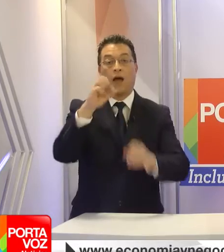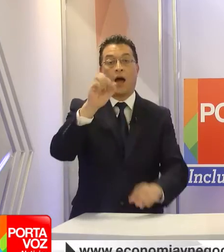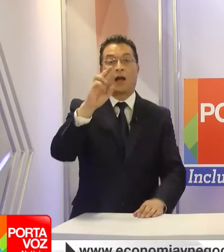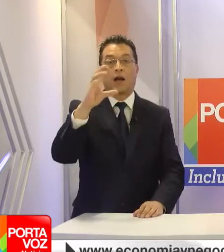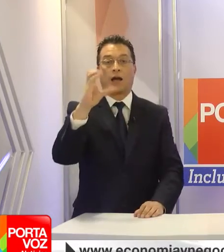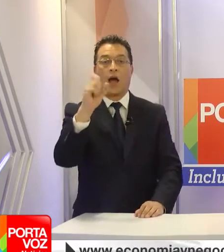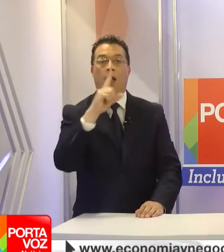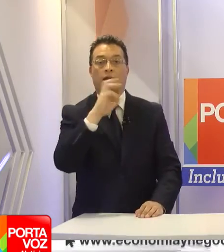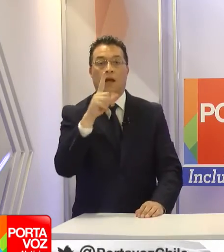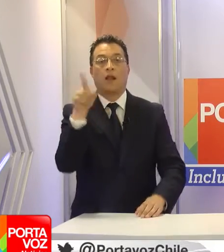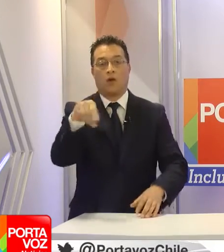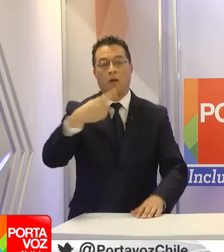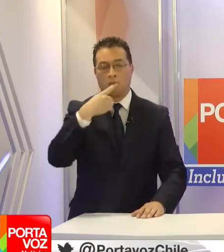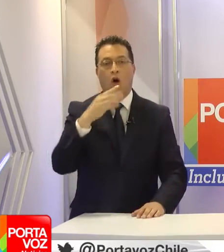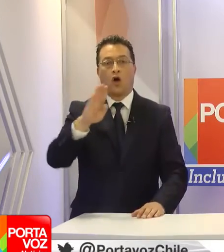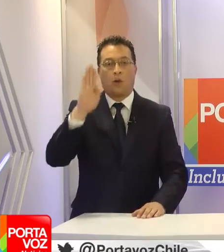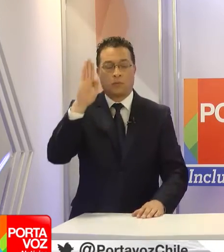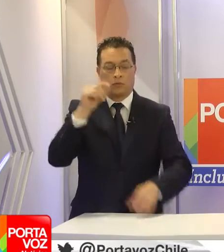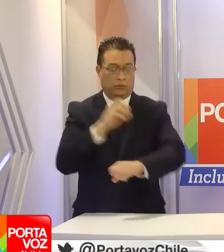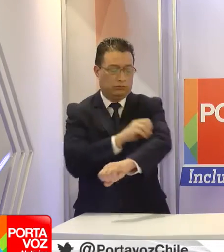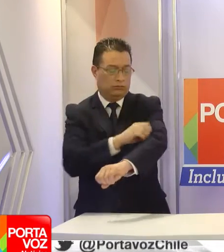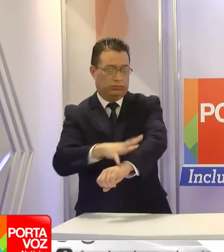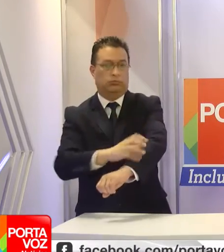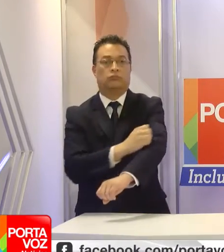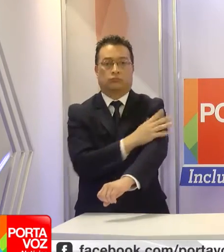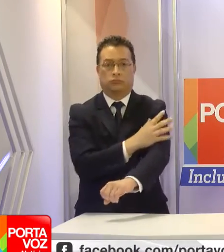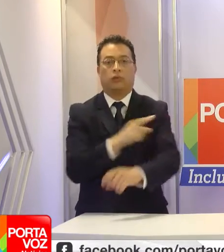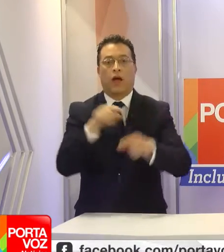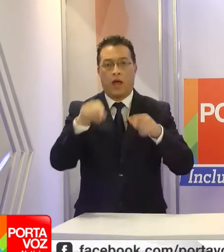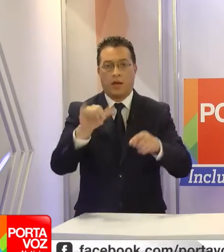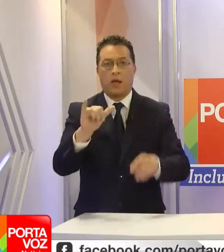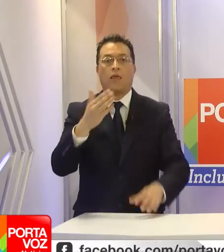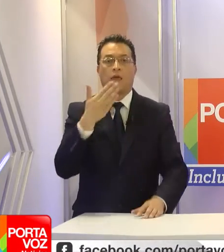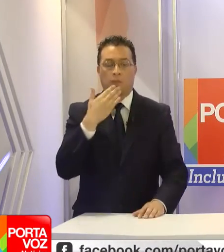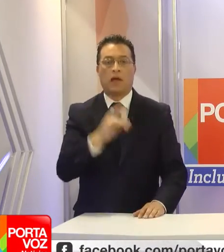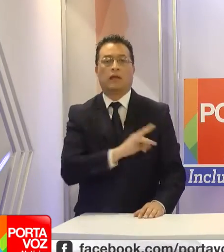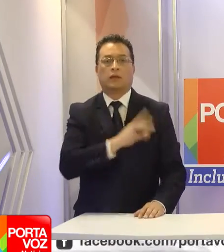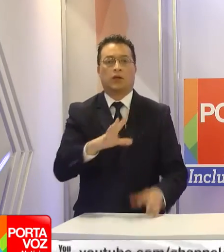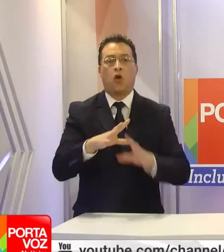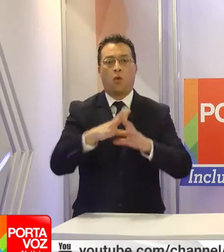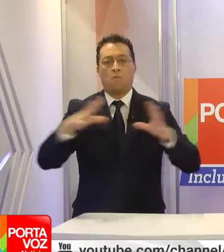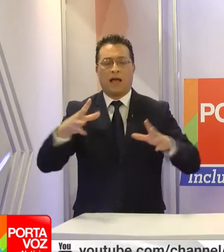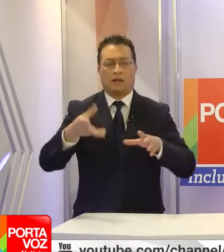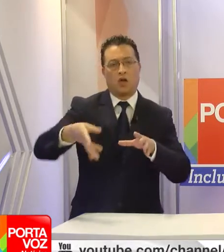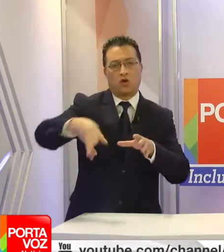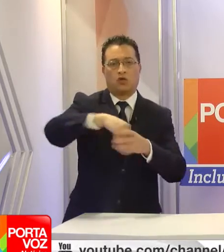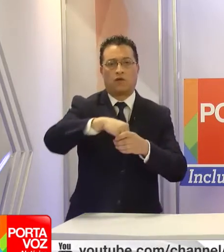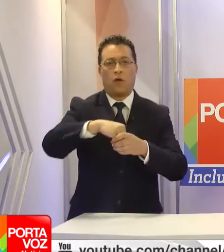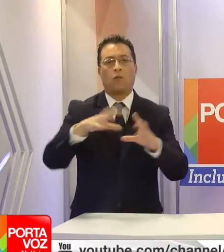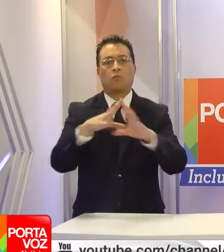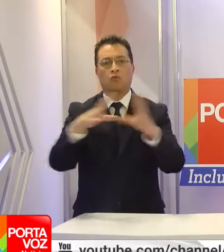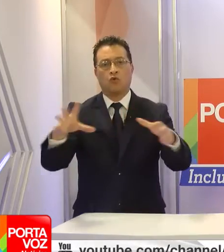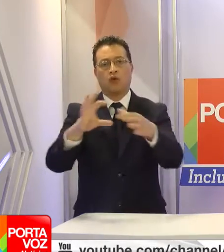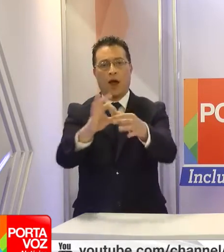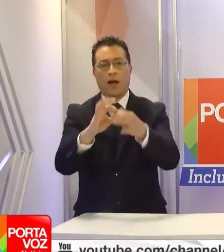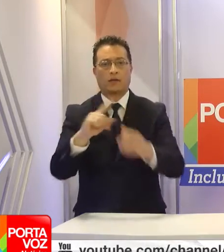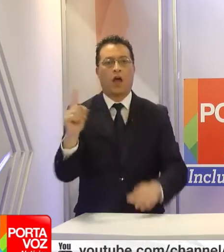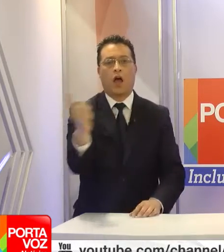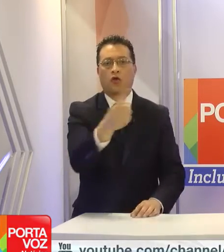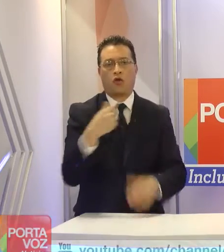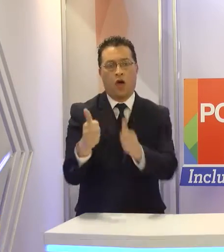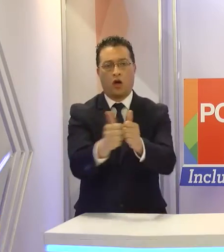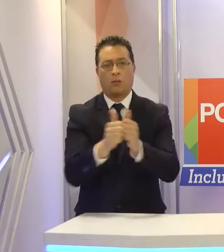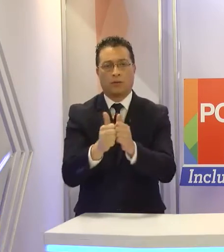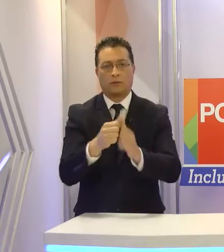Estamos comprometidos con la descentralización, pero por supuesto también con un Chile mucho más inclusivo. Muchas gracias a todos por